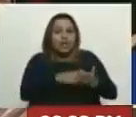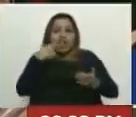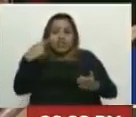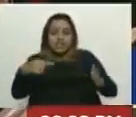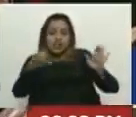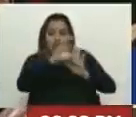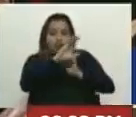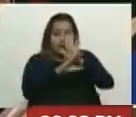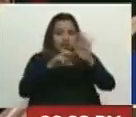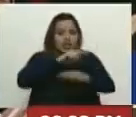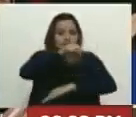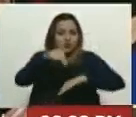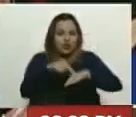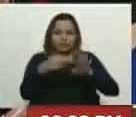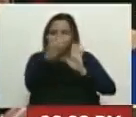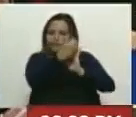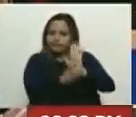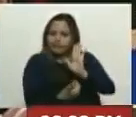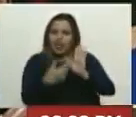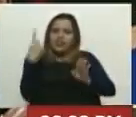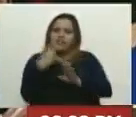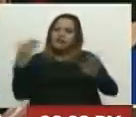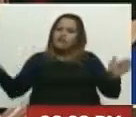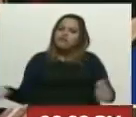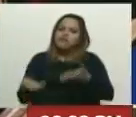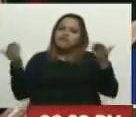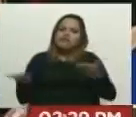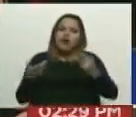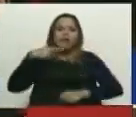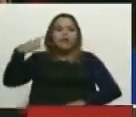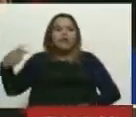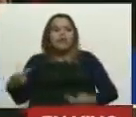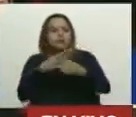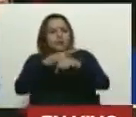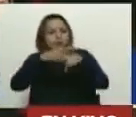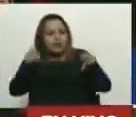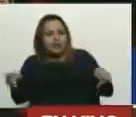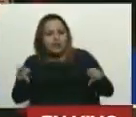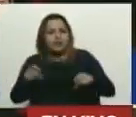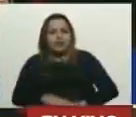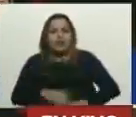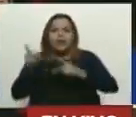Constitución Nacional. Debemos promover la creación de políticas públicas,